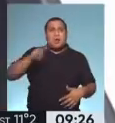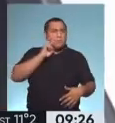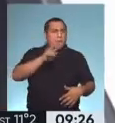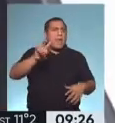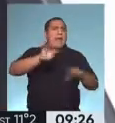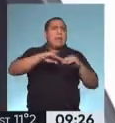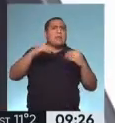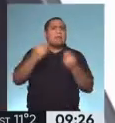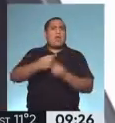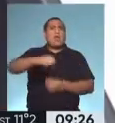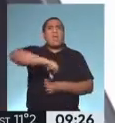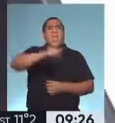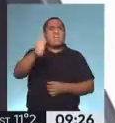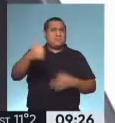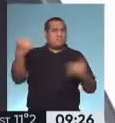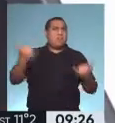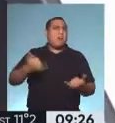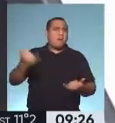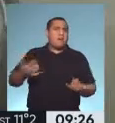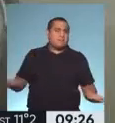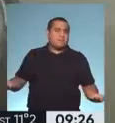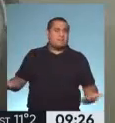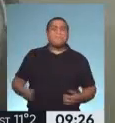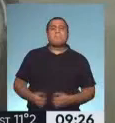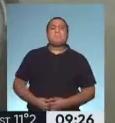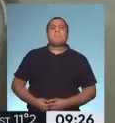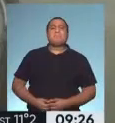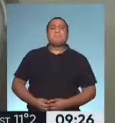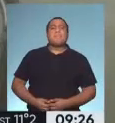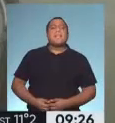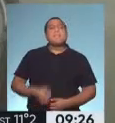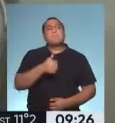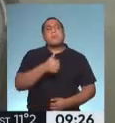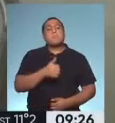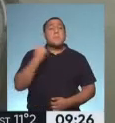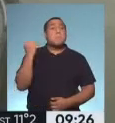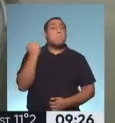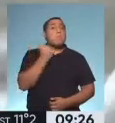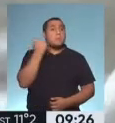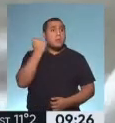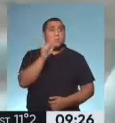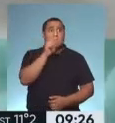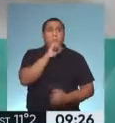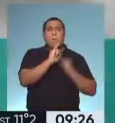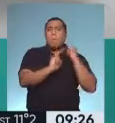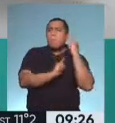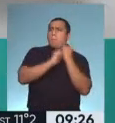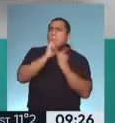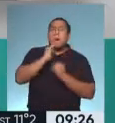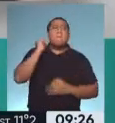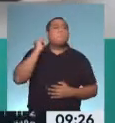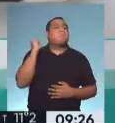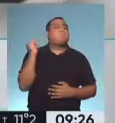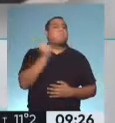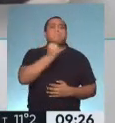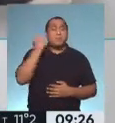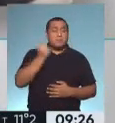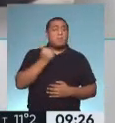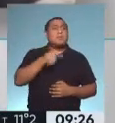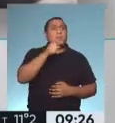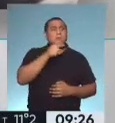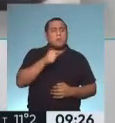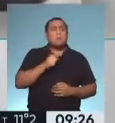resultados de éxito el respeto muy bien roberto es muy importante tu palabra es muy importante tu testimonio y tu